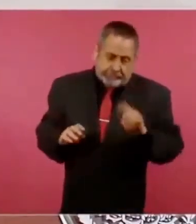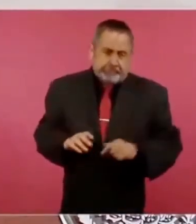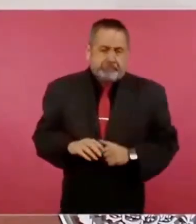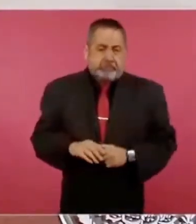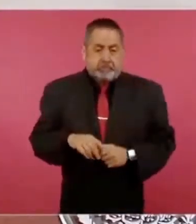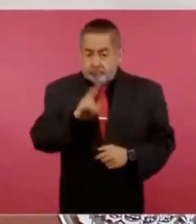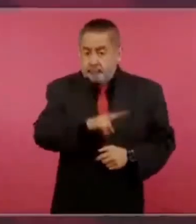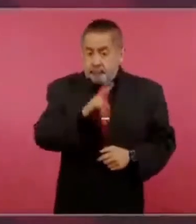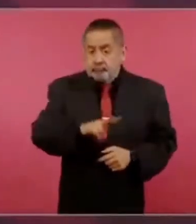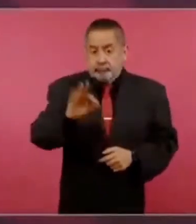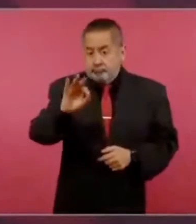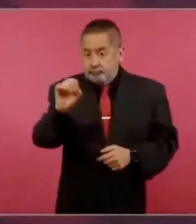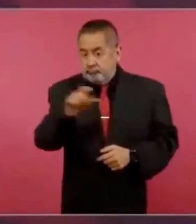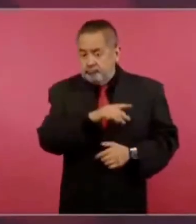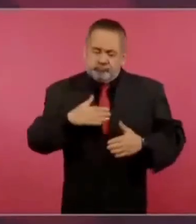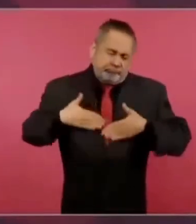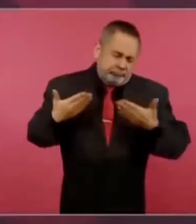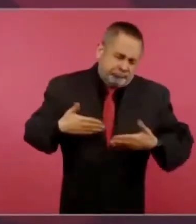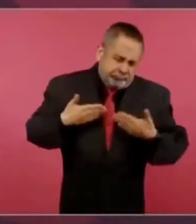lo ha confesado cínicamente.